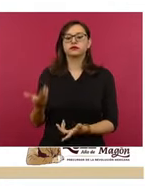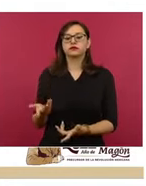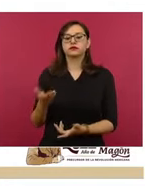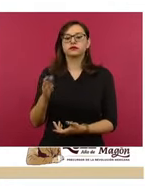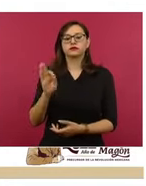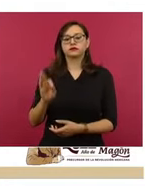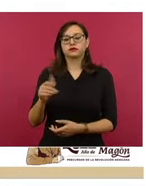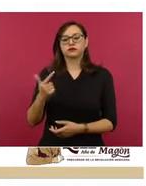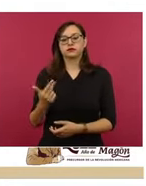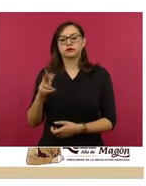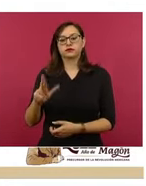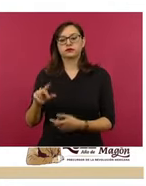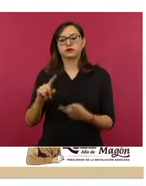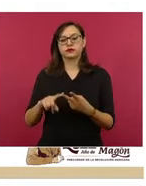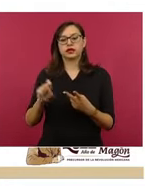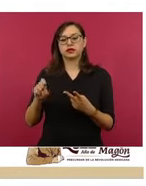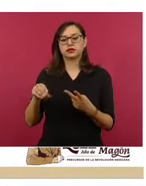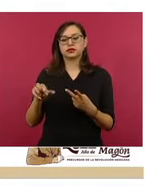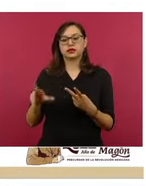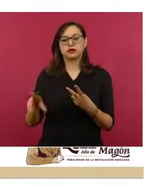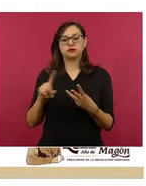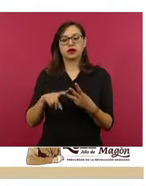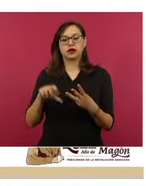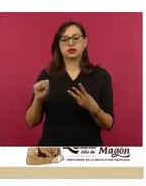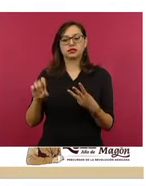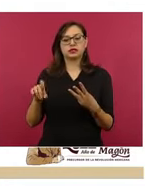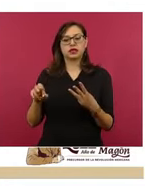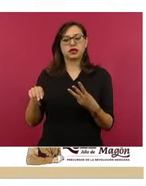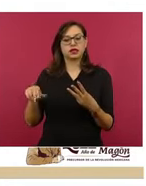de Marina, la Secretaría de la Defensa,